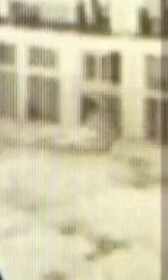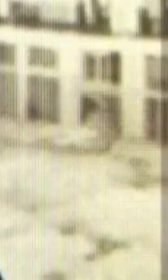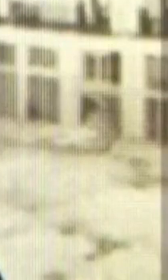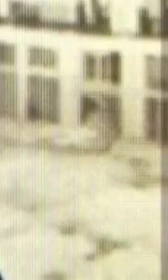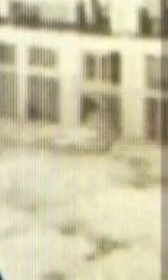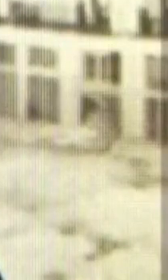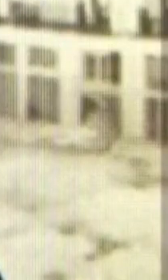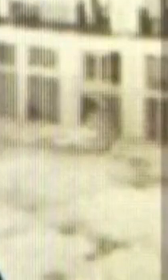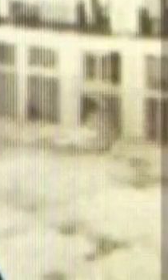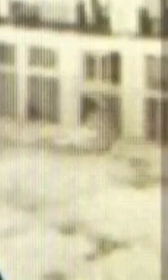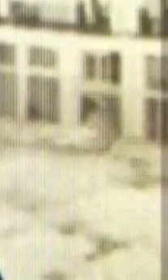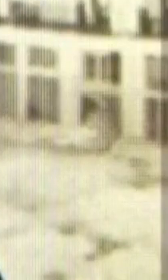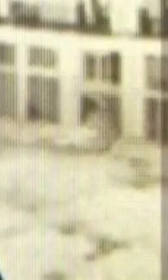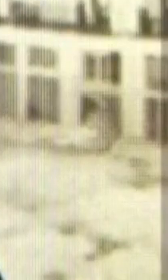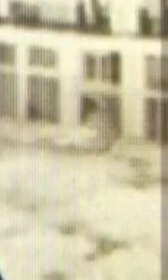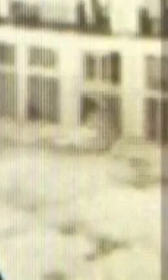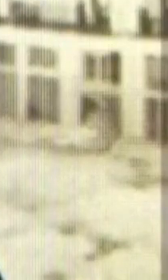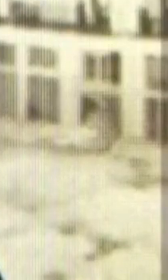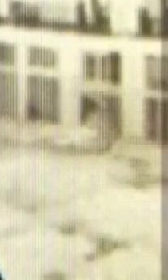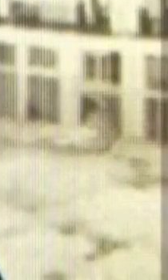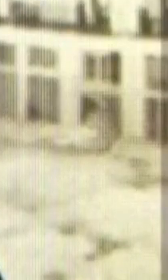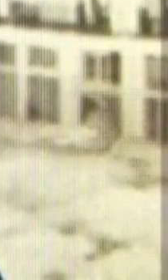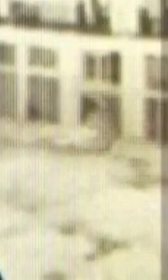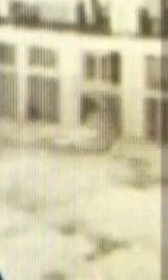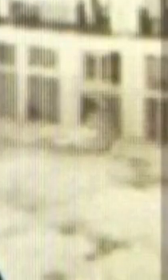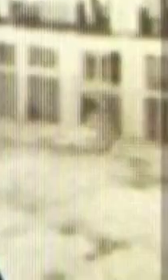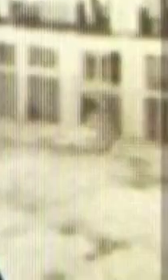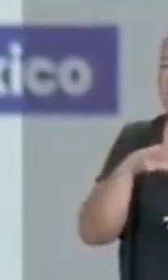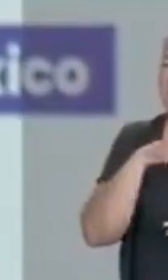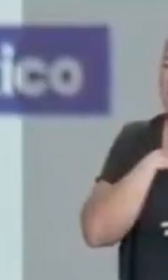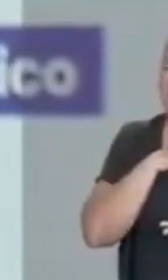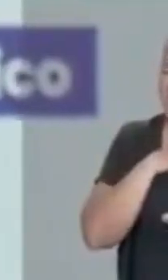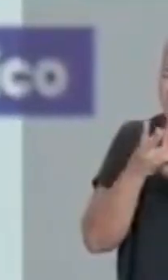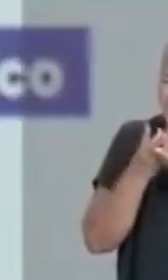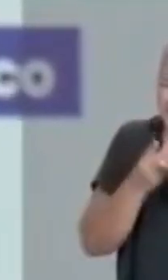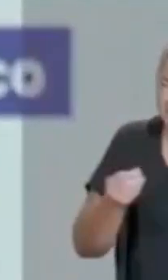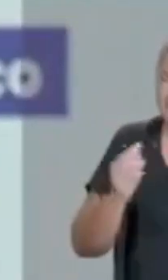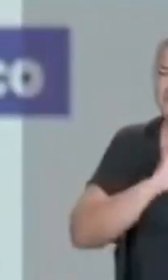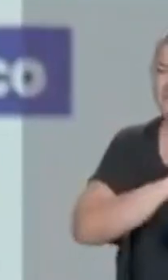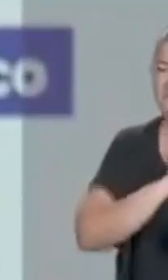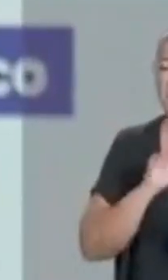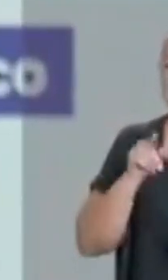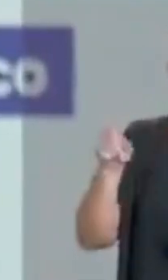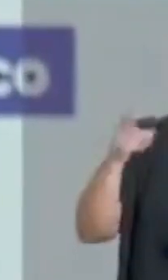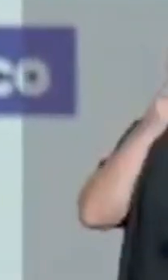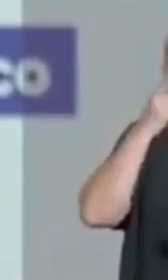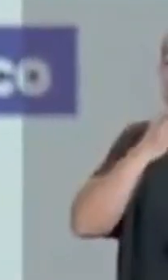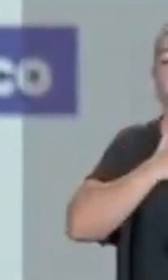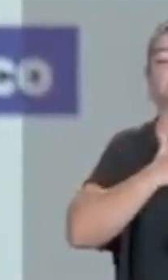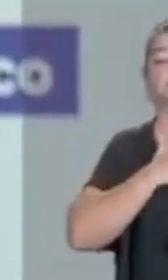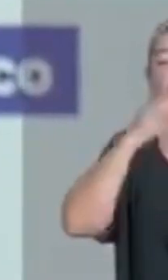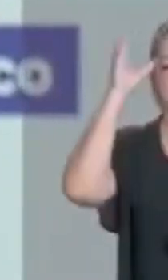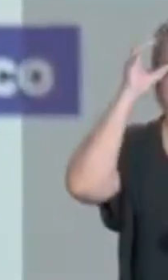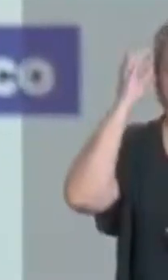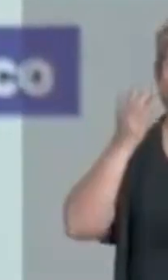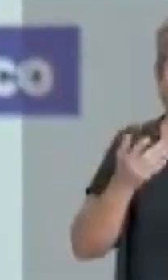palabra, está acordado que no muestren gráficas, por favor. Y añadió que por su parte, Xóchitl Gálvez administró muy bien su